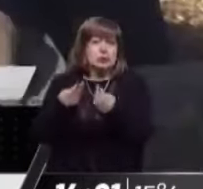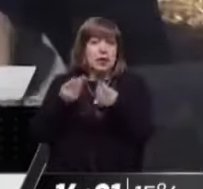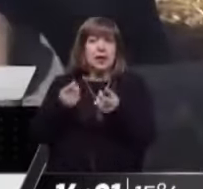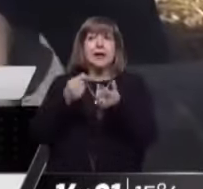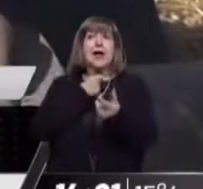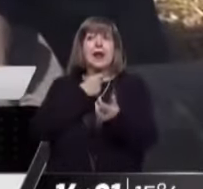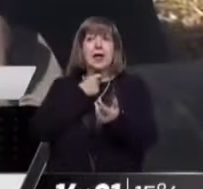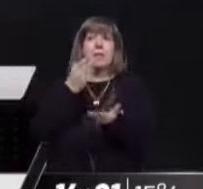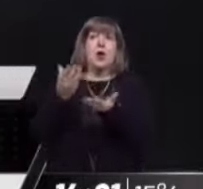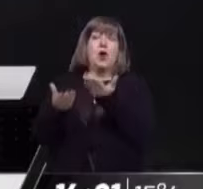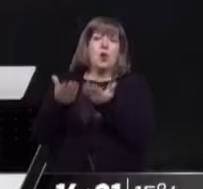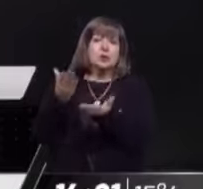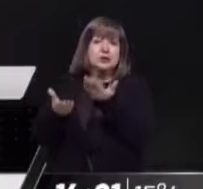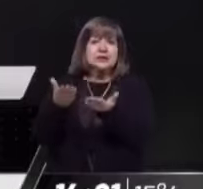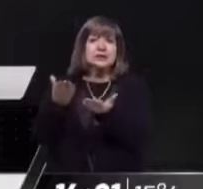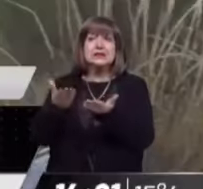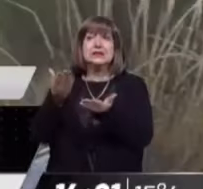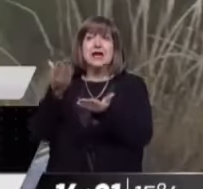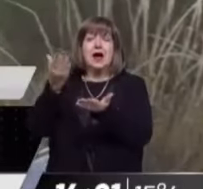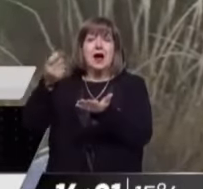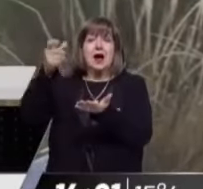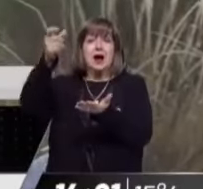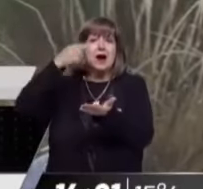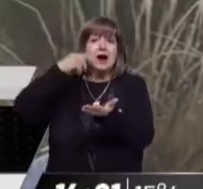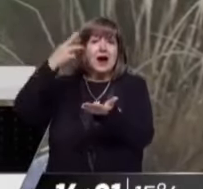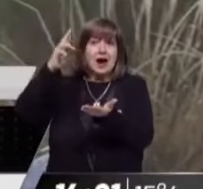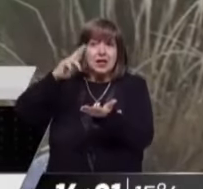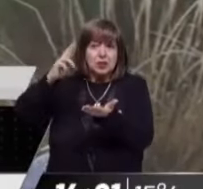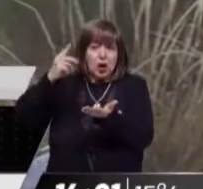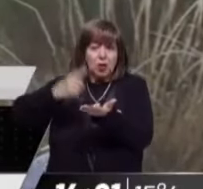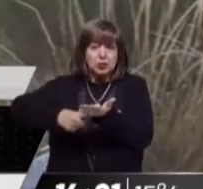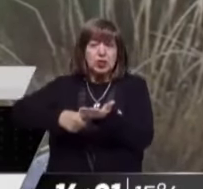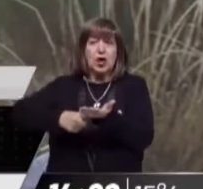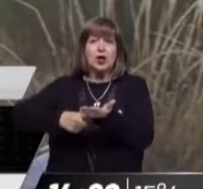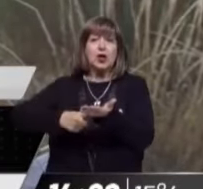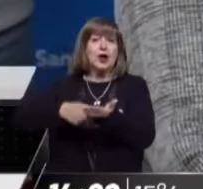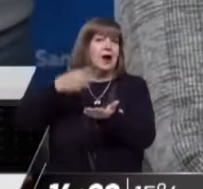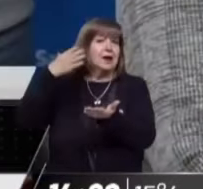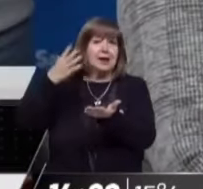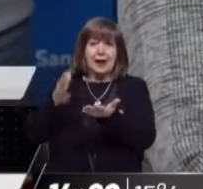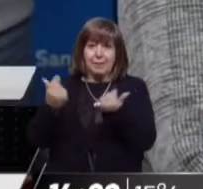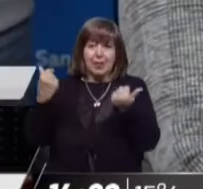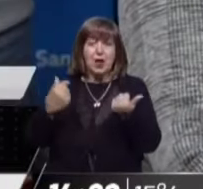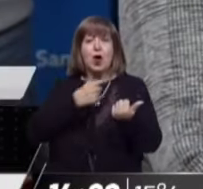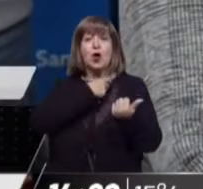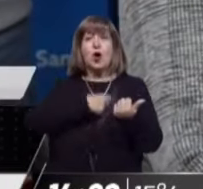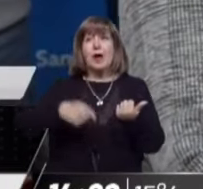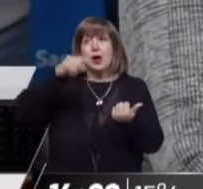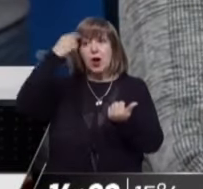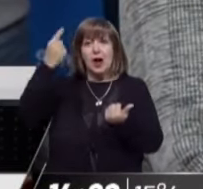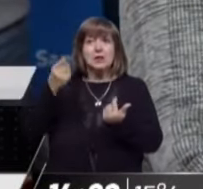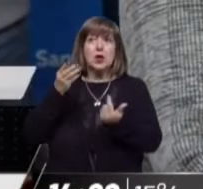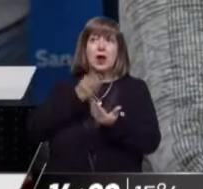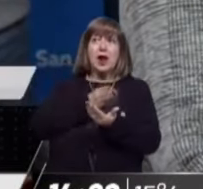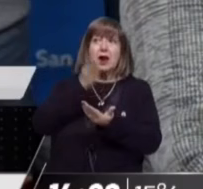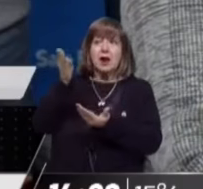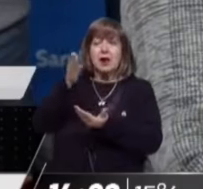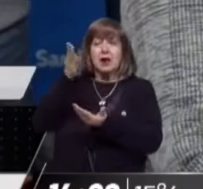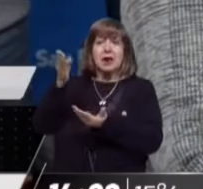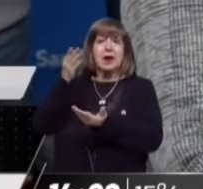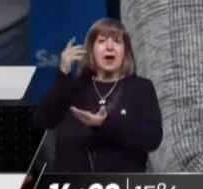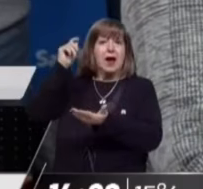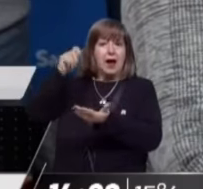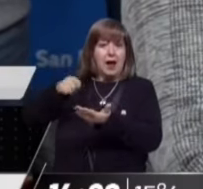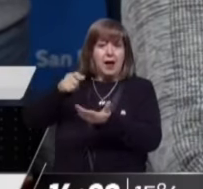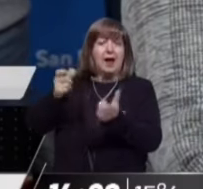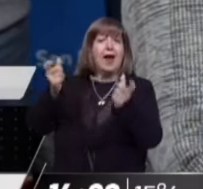la justicia dé una resolución a este tema. El Gobierno Nacional hizo un recurso de queja a la Corte, a